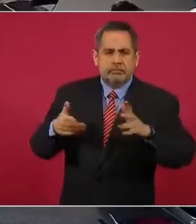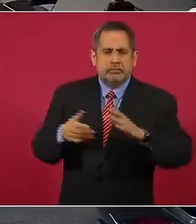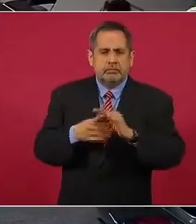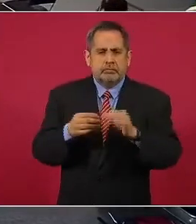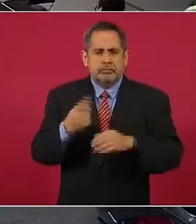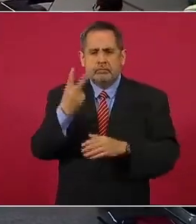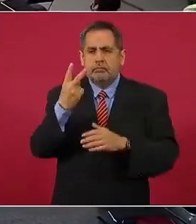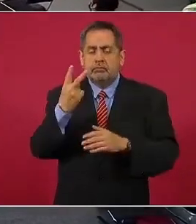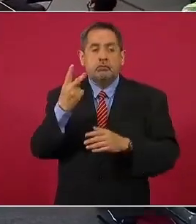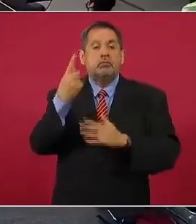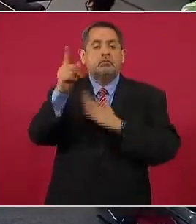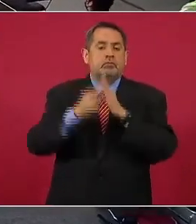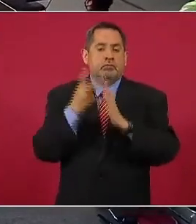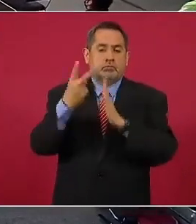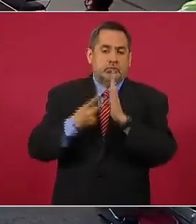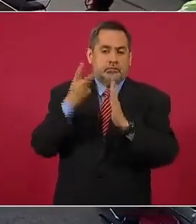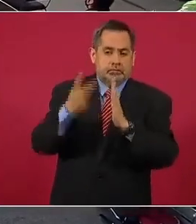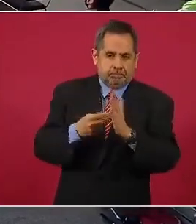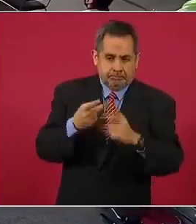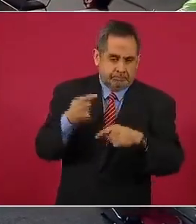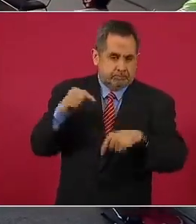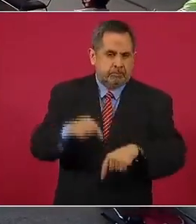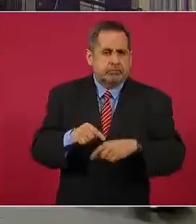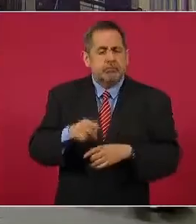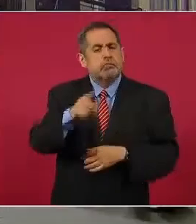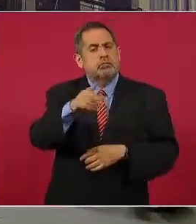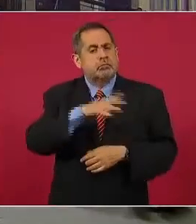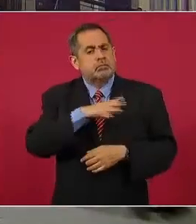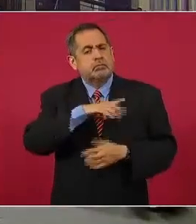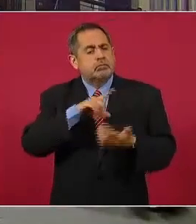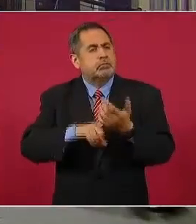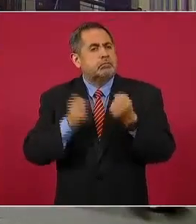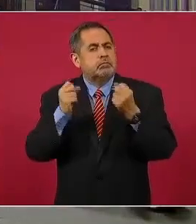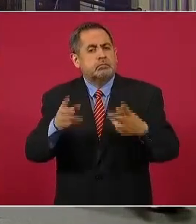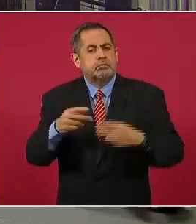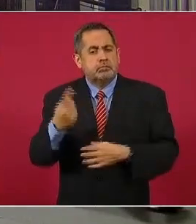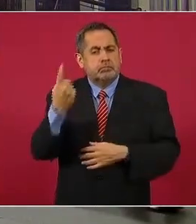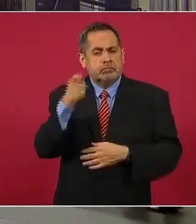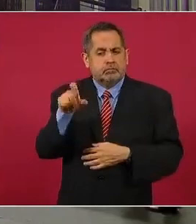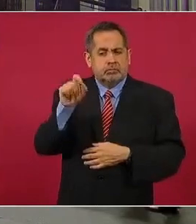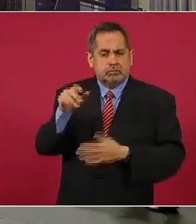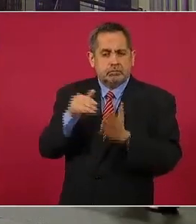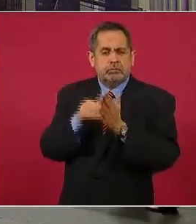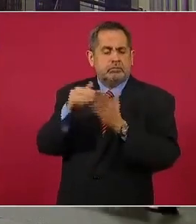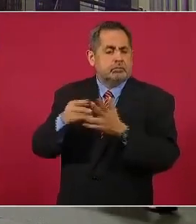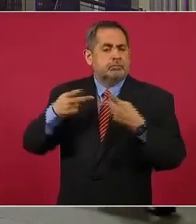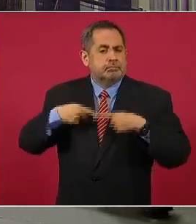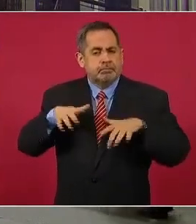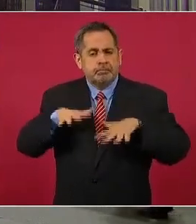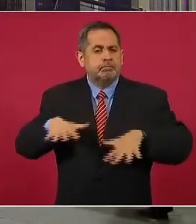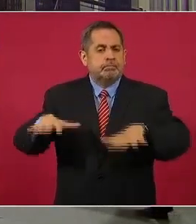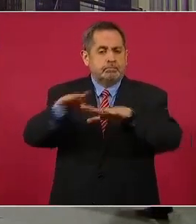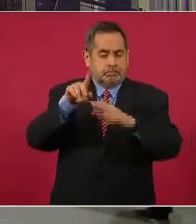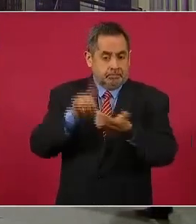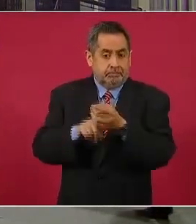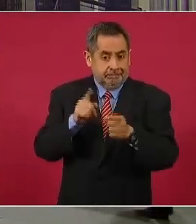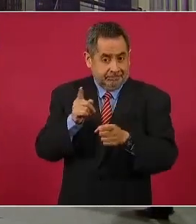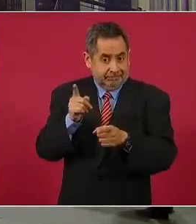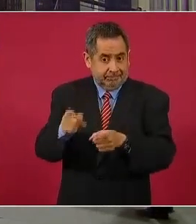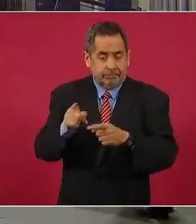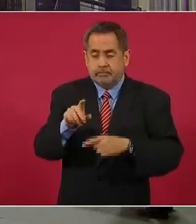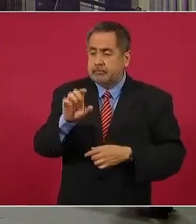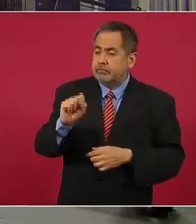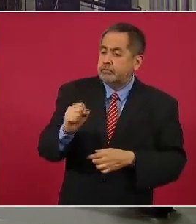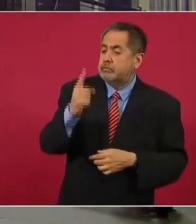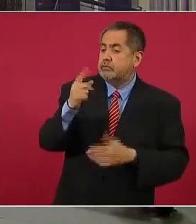vengo 2 veces al mes. Presidente, existe una población de poco más de 120 millones de personas. De ese rubro,